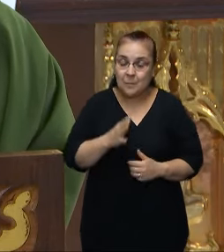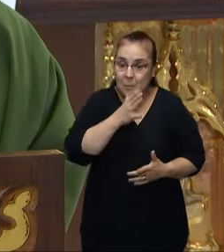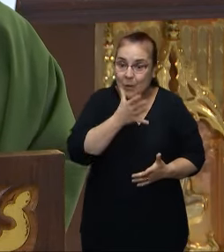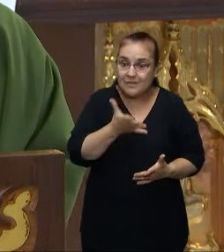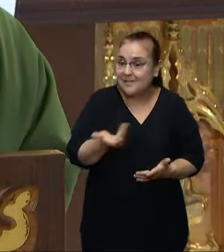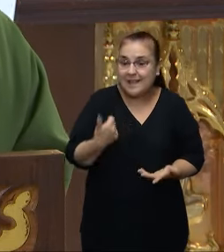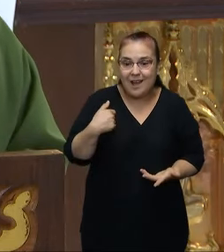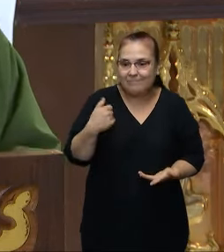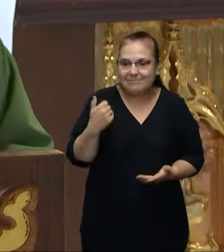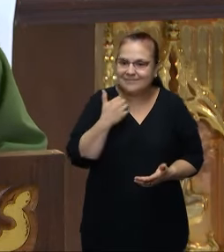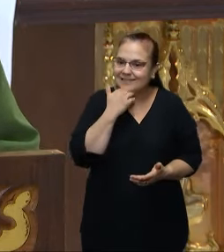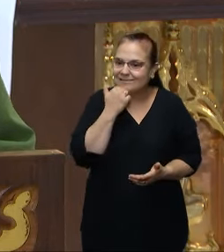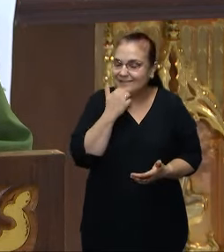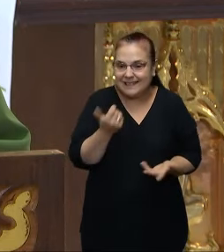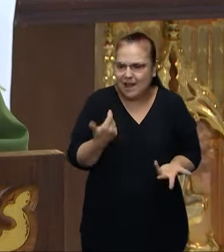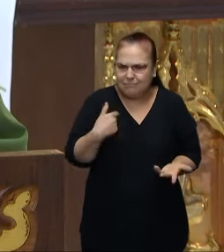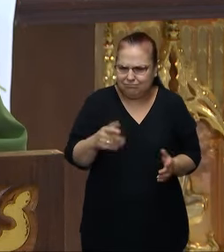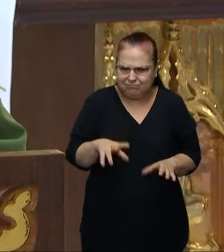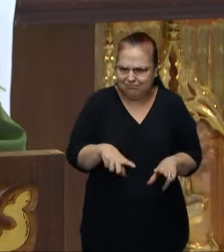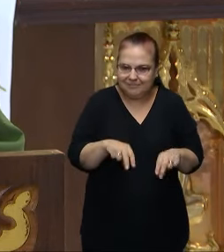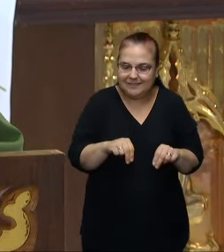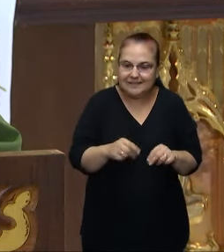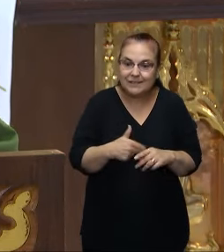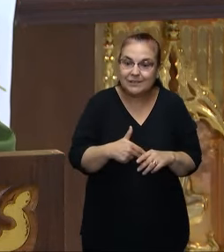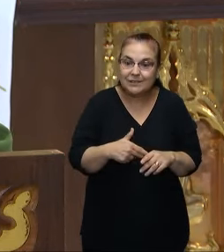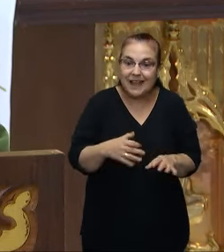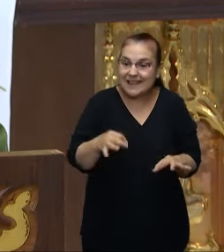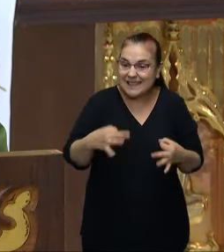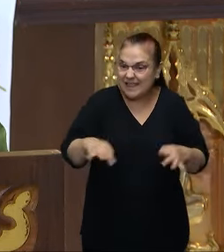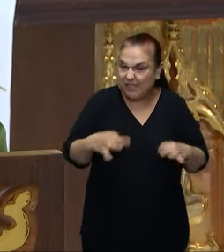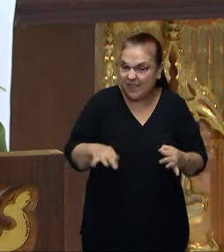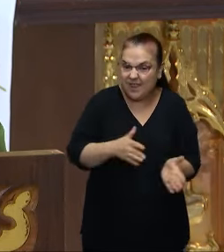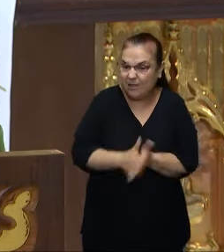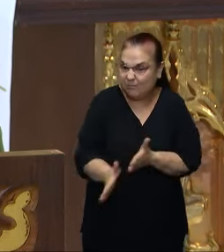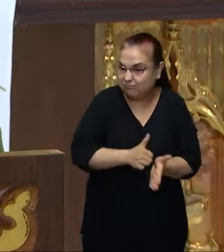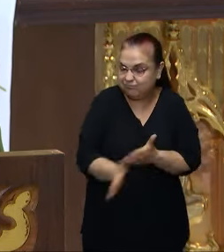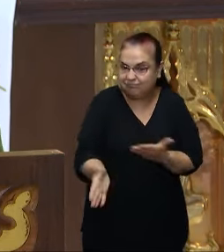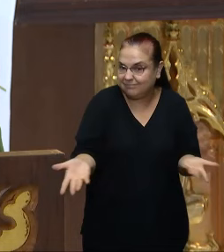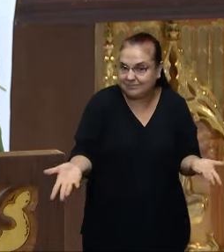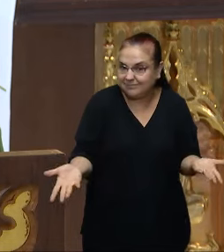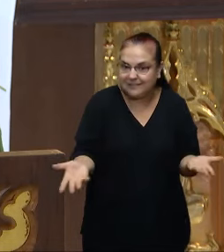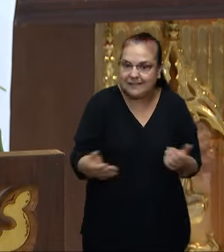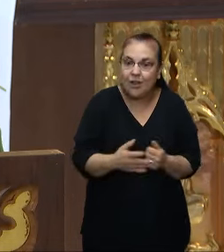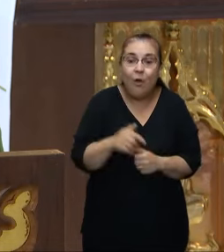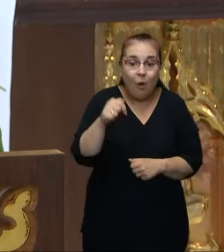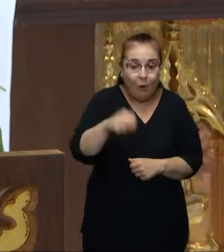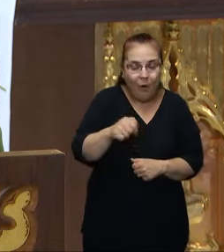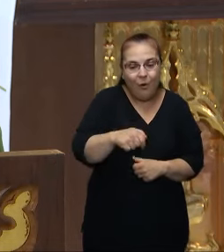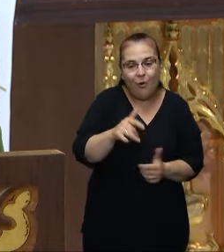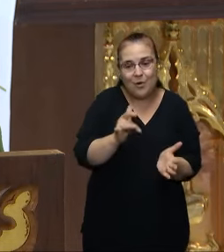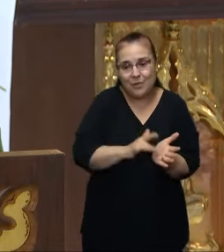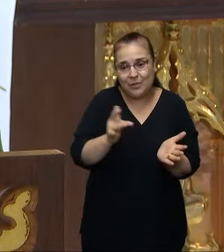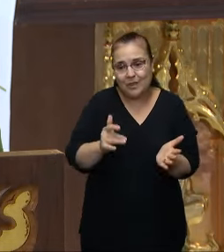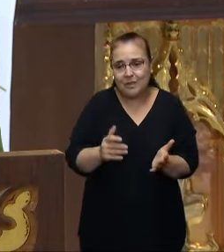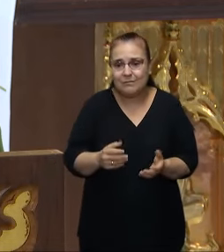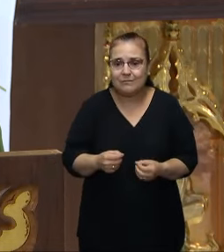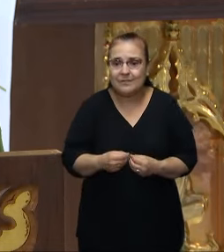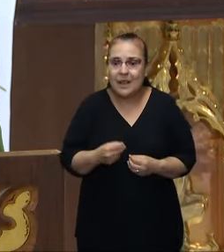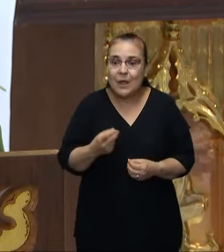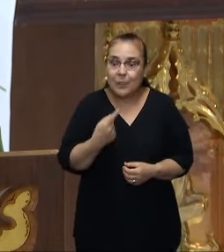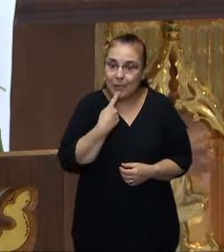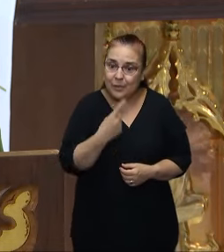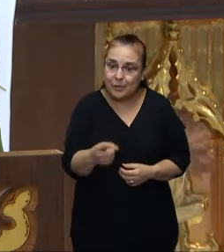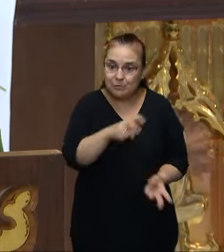para terminar me gustaría una sencilla aplicación a la actualidad hoy en día si nos ponemos a hablar de